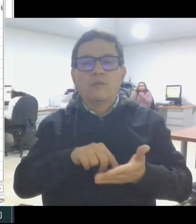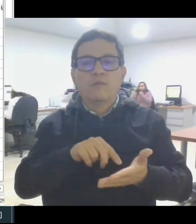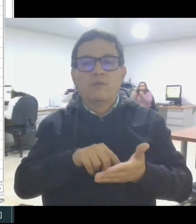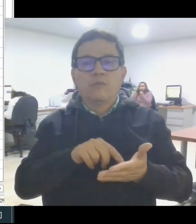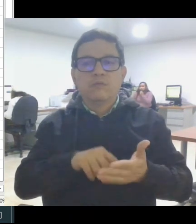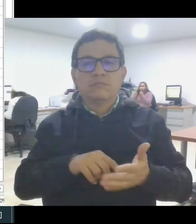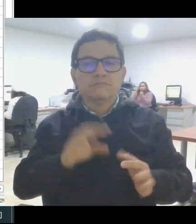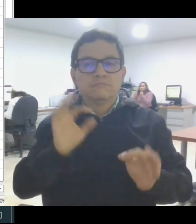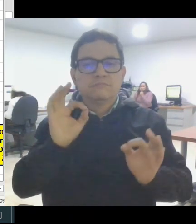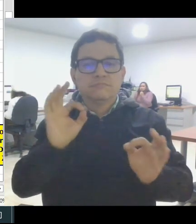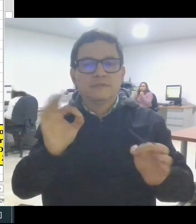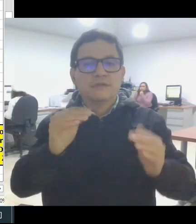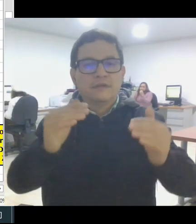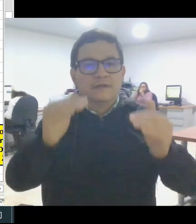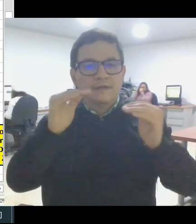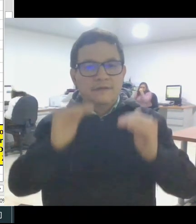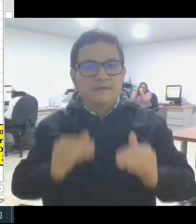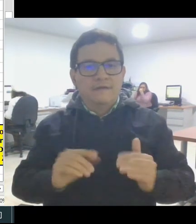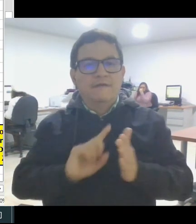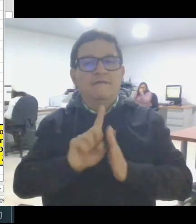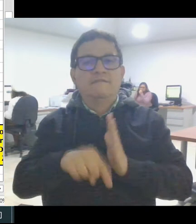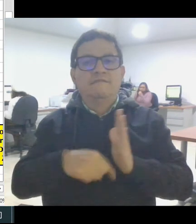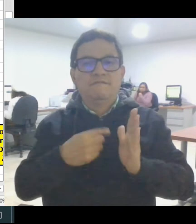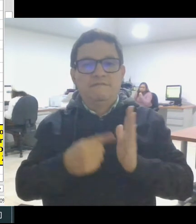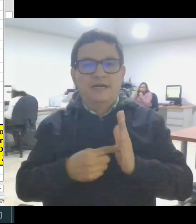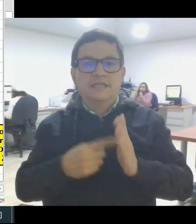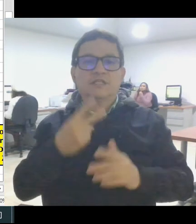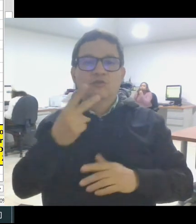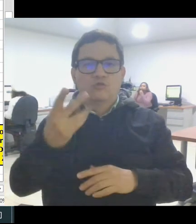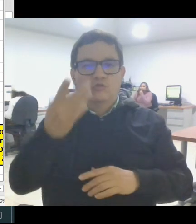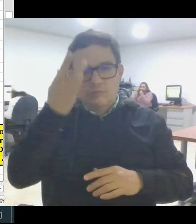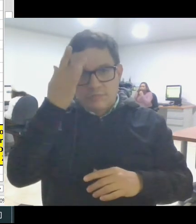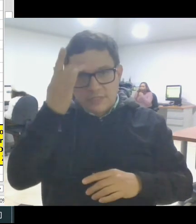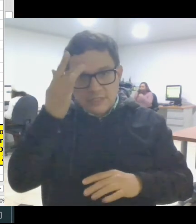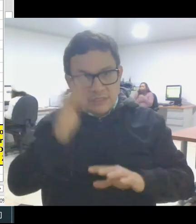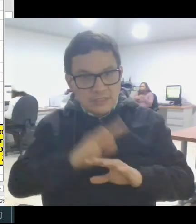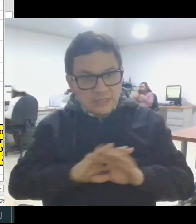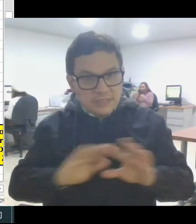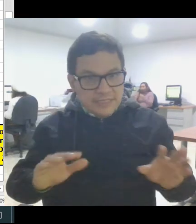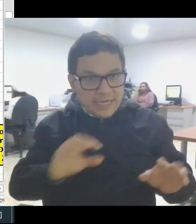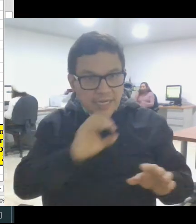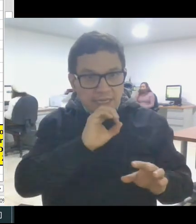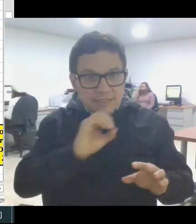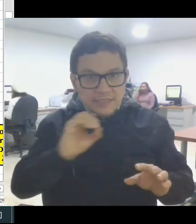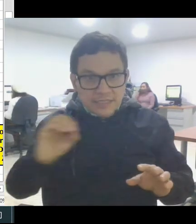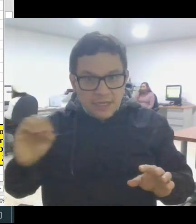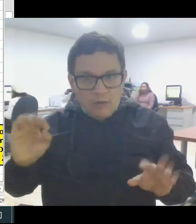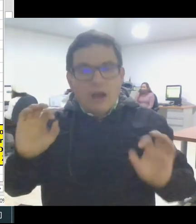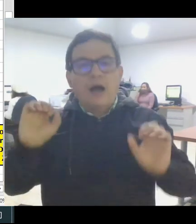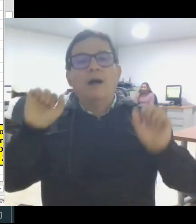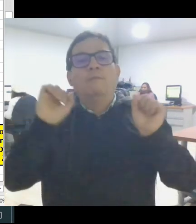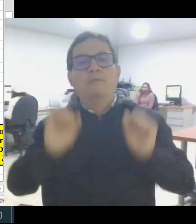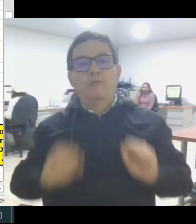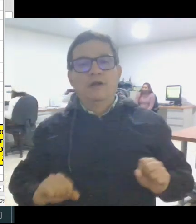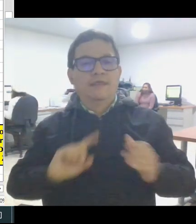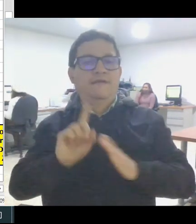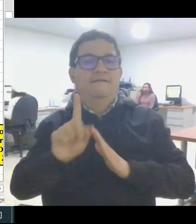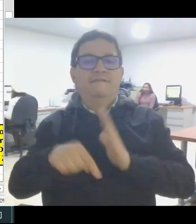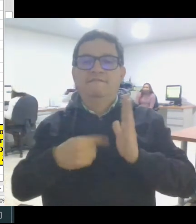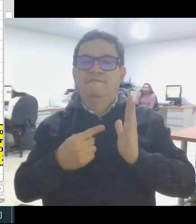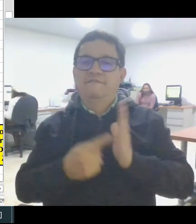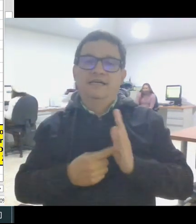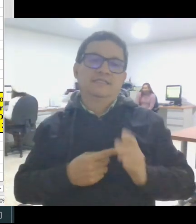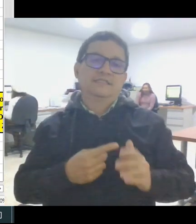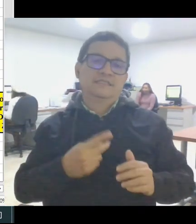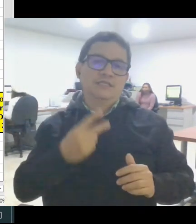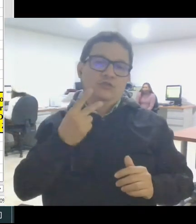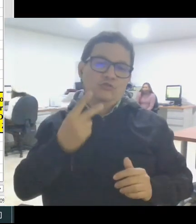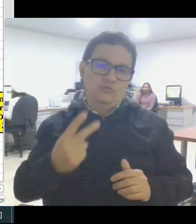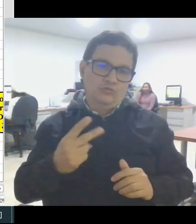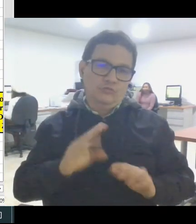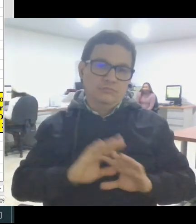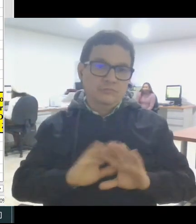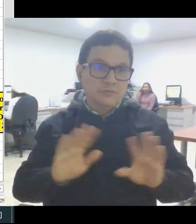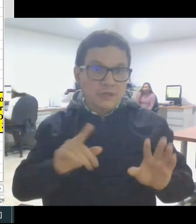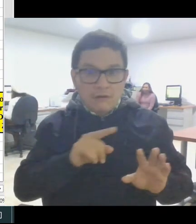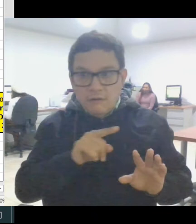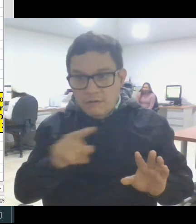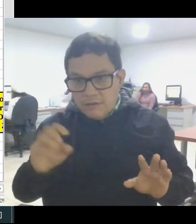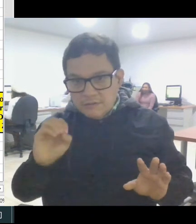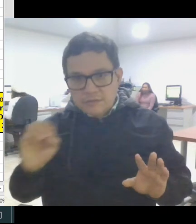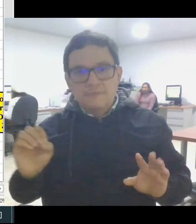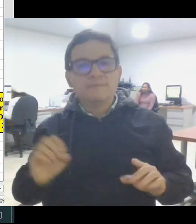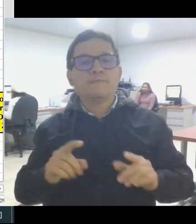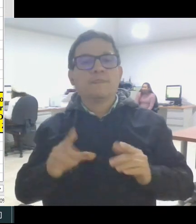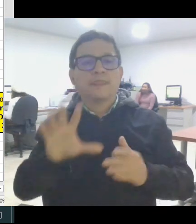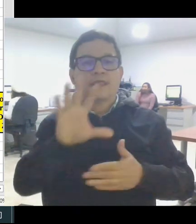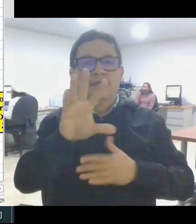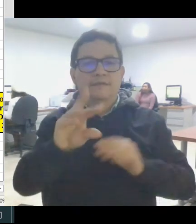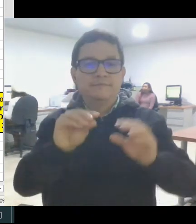seguir a la fase 2. ¿Cómo continúa la fase 2? Entonces ya cojo los valores que tenemos, que son estos, y los